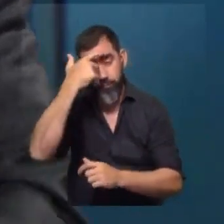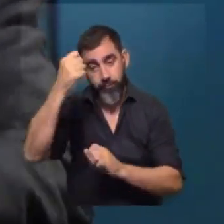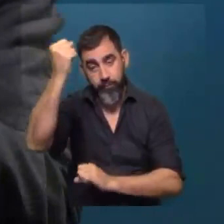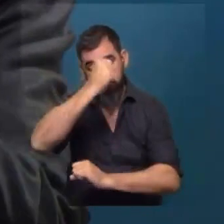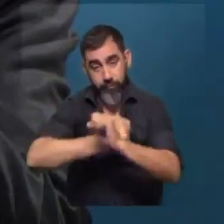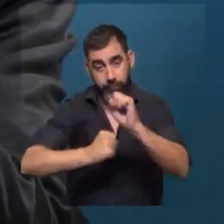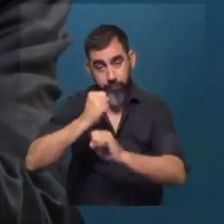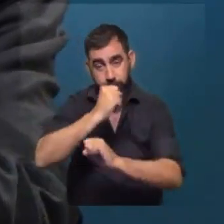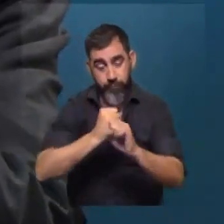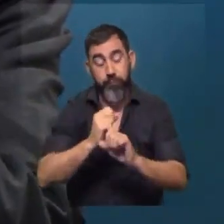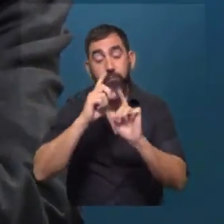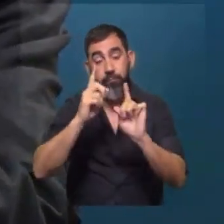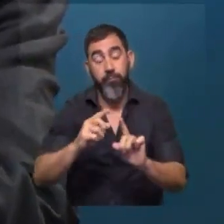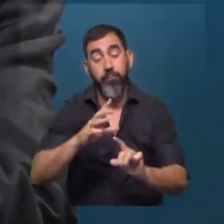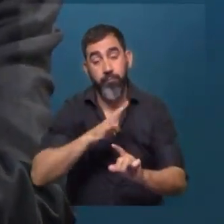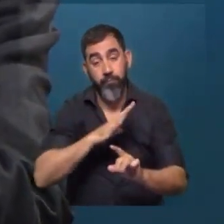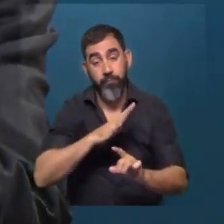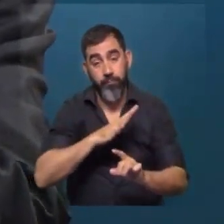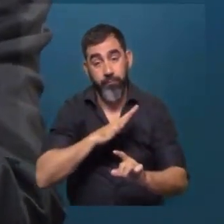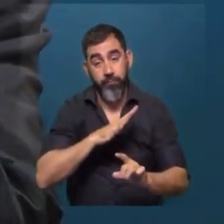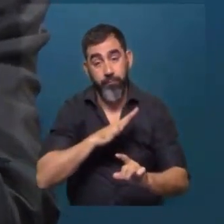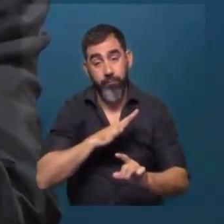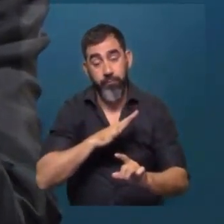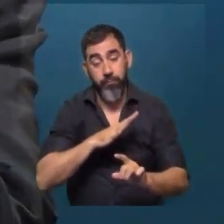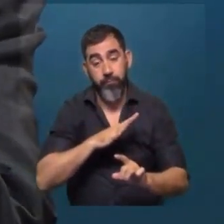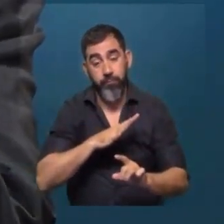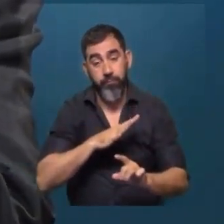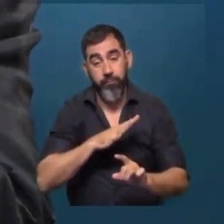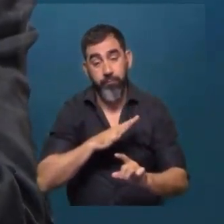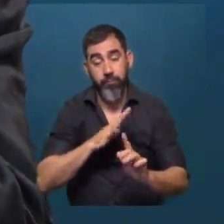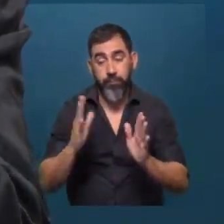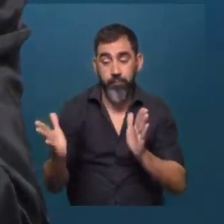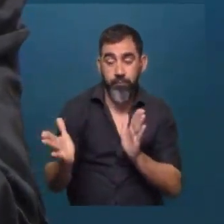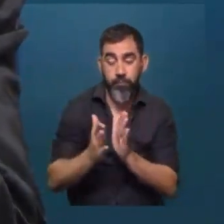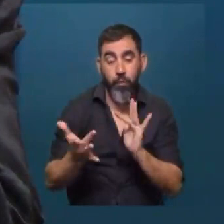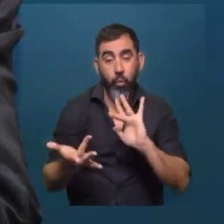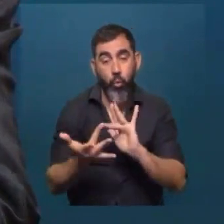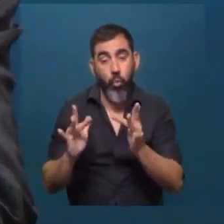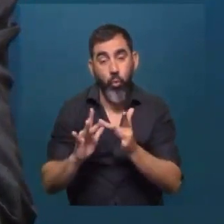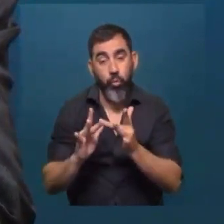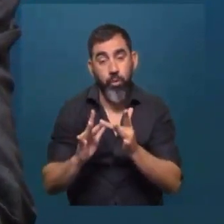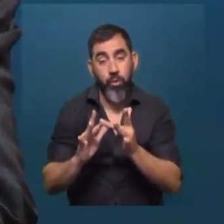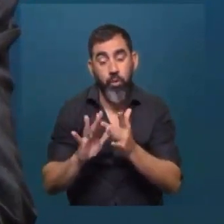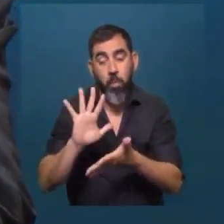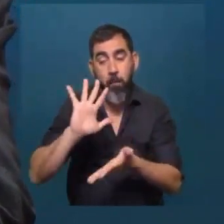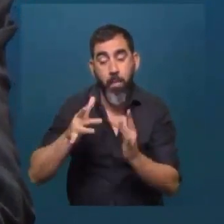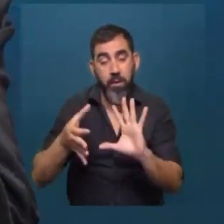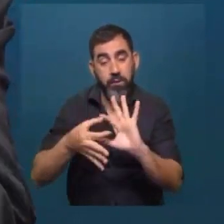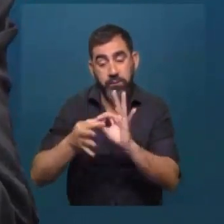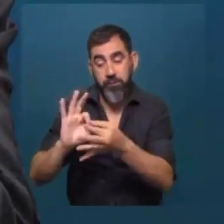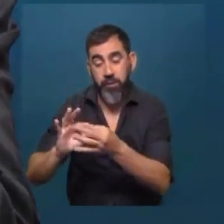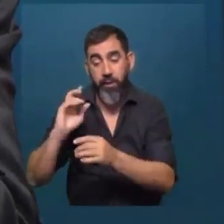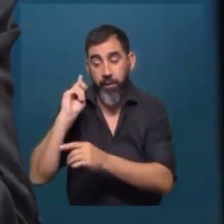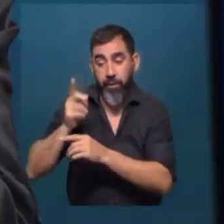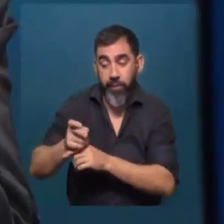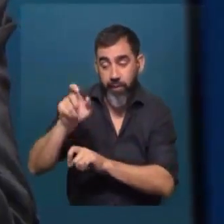Ahí tiene que existir un espacio mucho más estrecho y aumentar los vasos comunicantes entre los tomadores